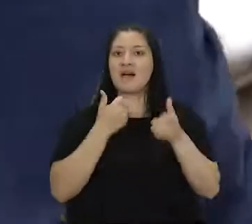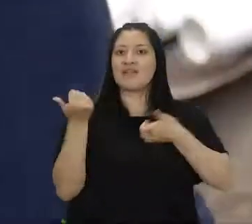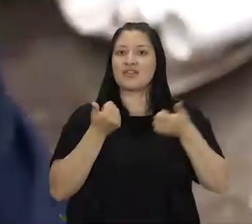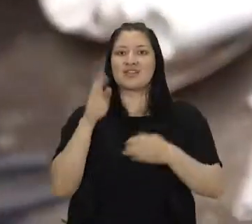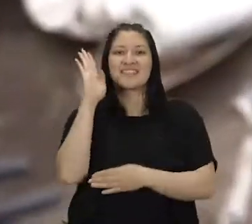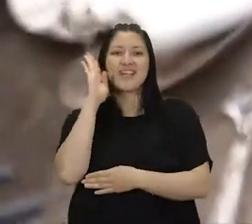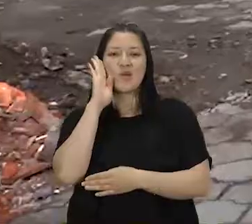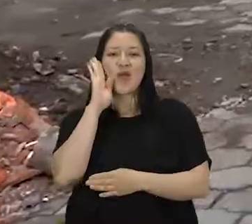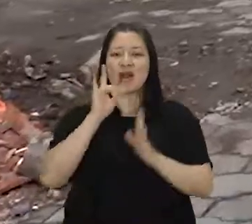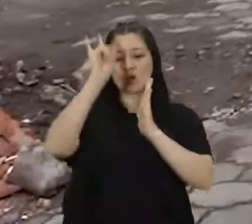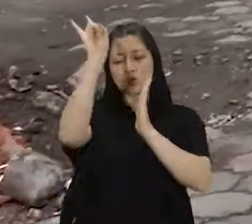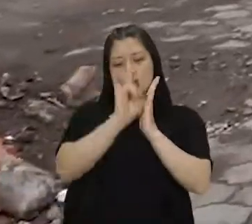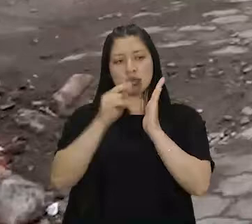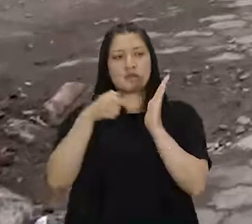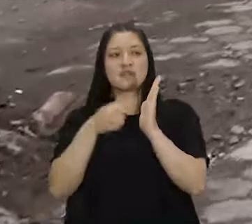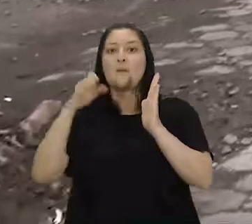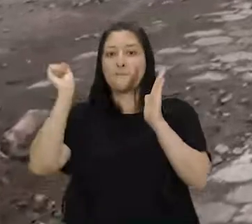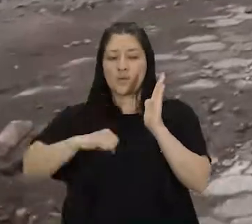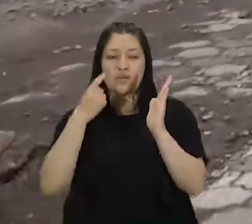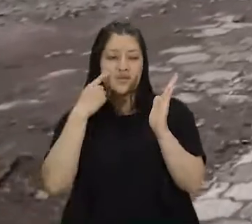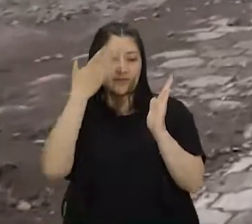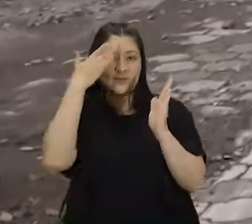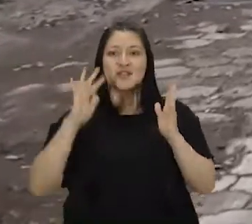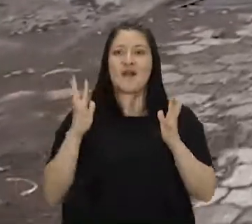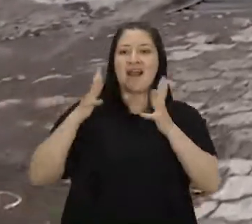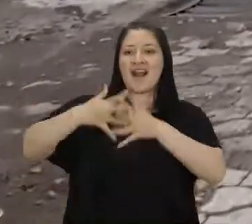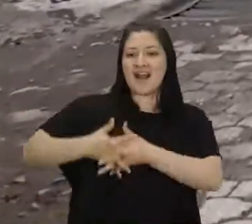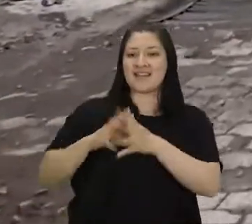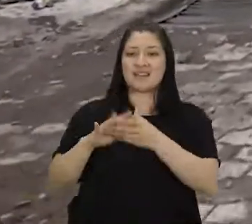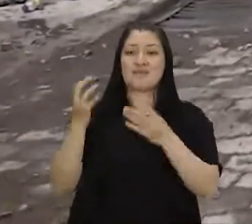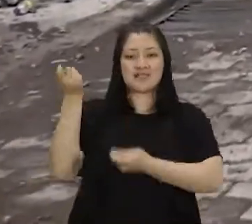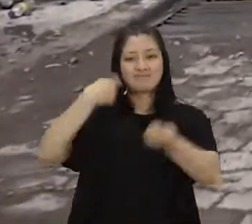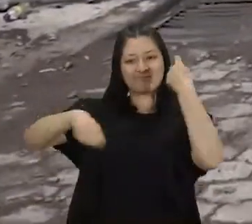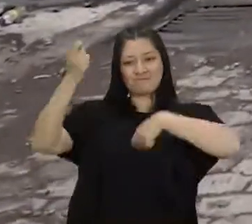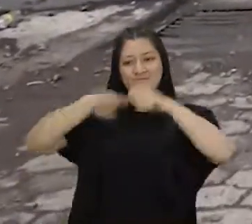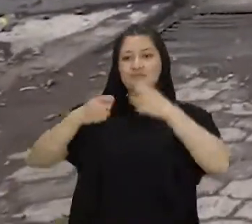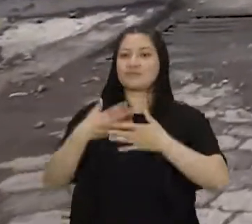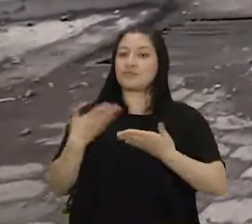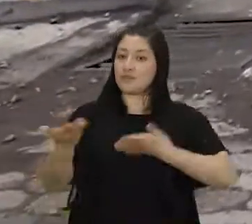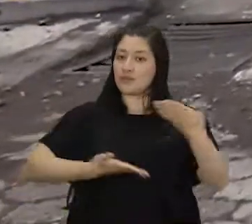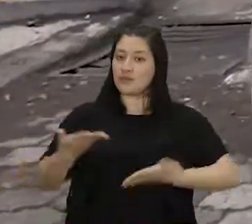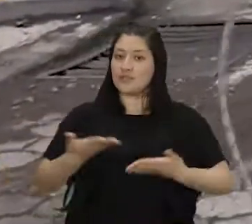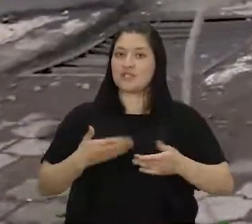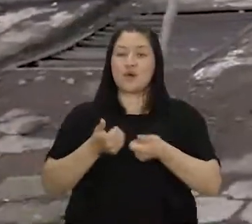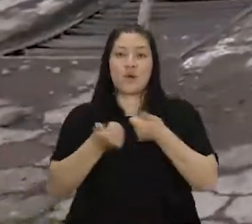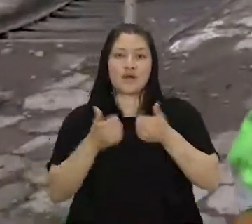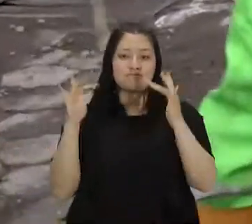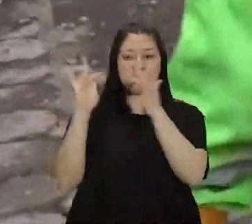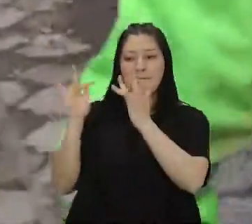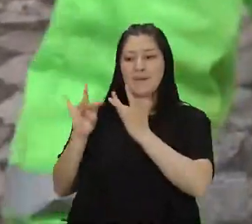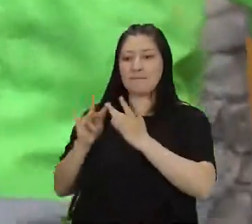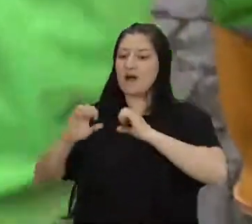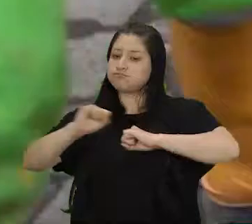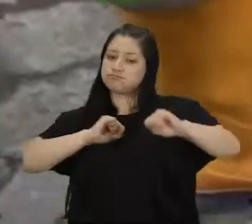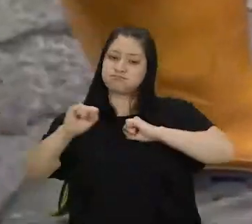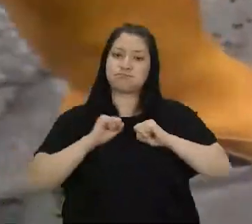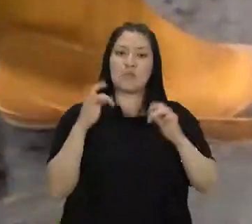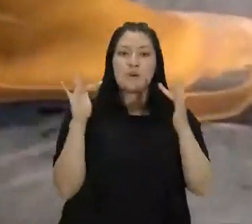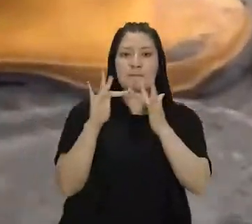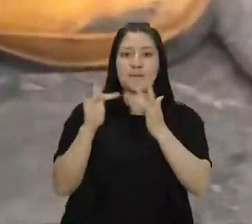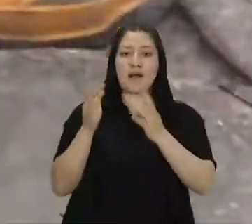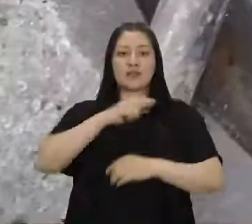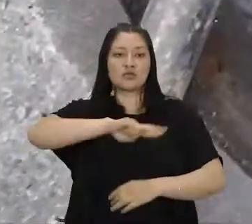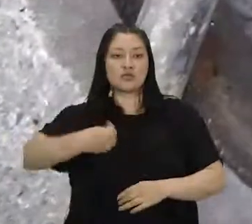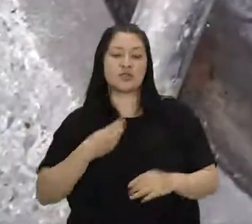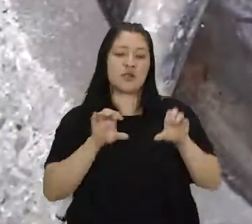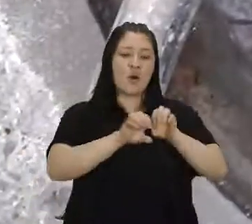podemos apoyar el área de redes y el área de comercial, aportando en la suspensión del servicio, identificando de una manera ágil los